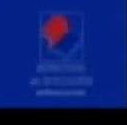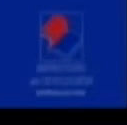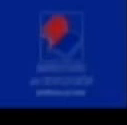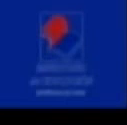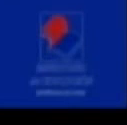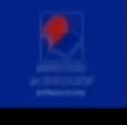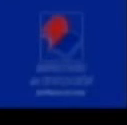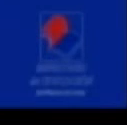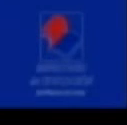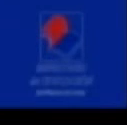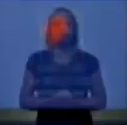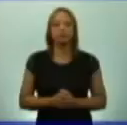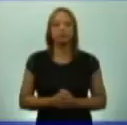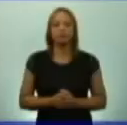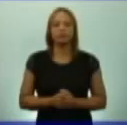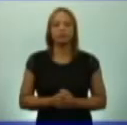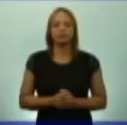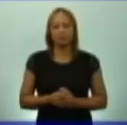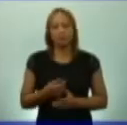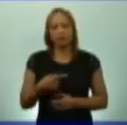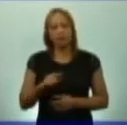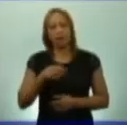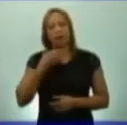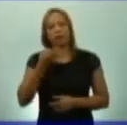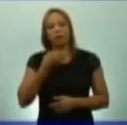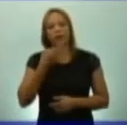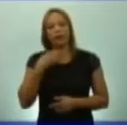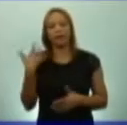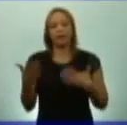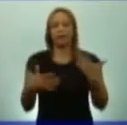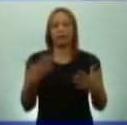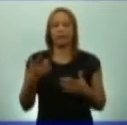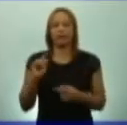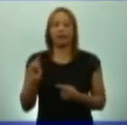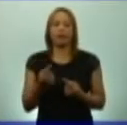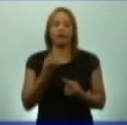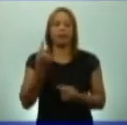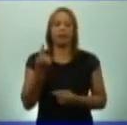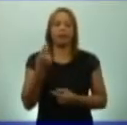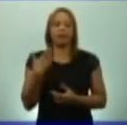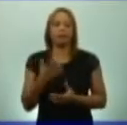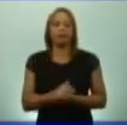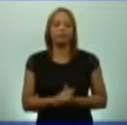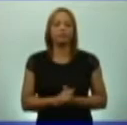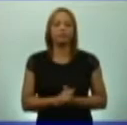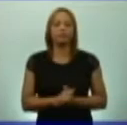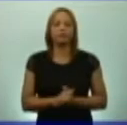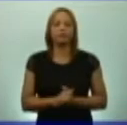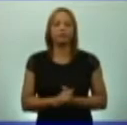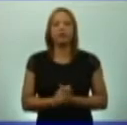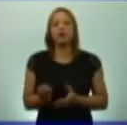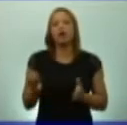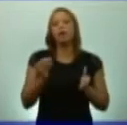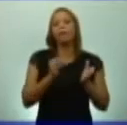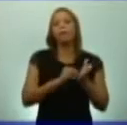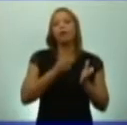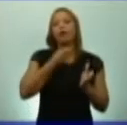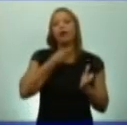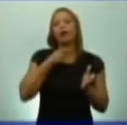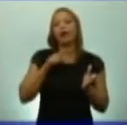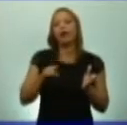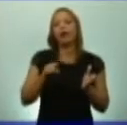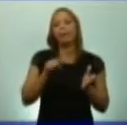Vamos a comentar algunas de las actividades y dice la número 1. Señala ejemplos que ilustren